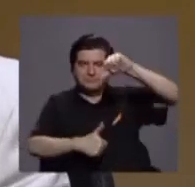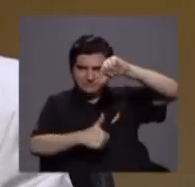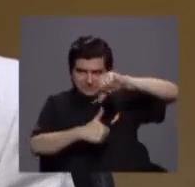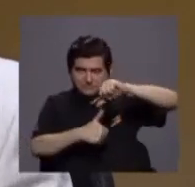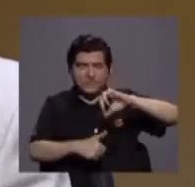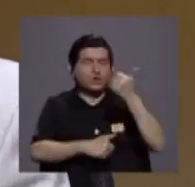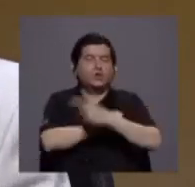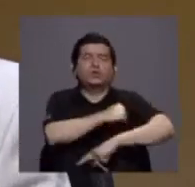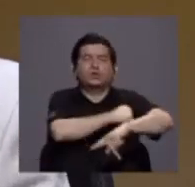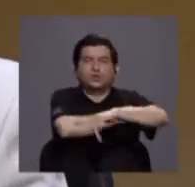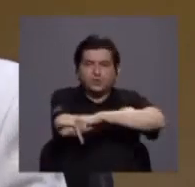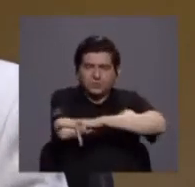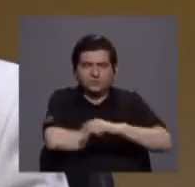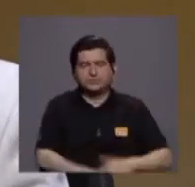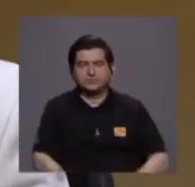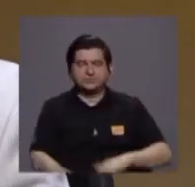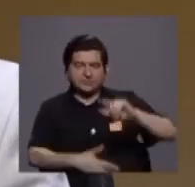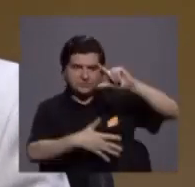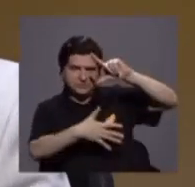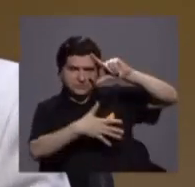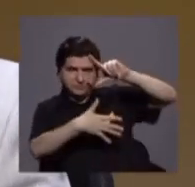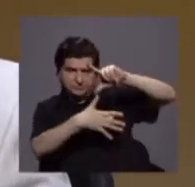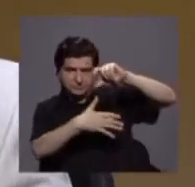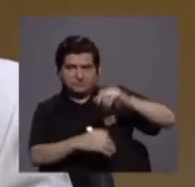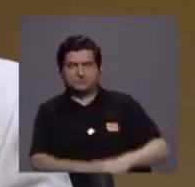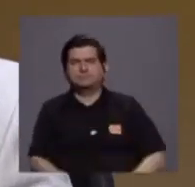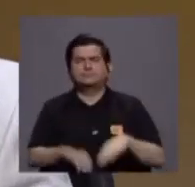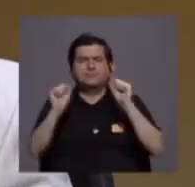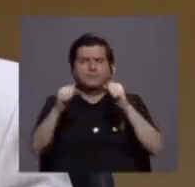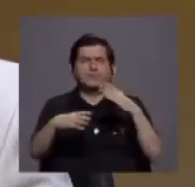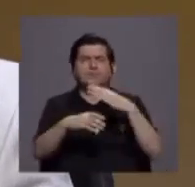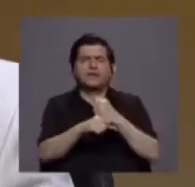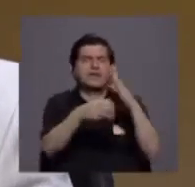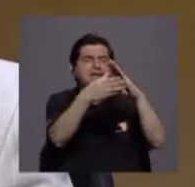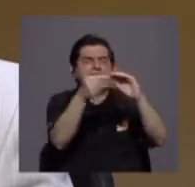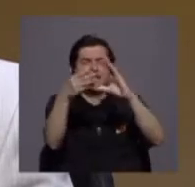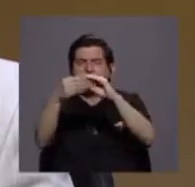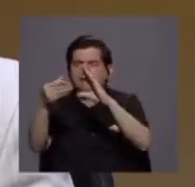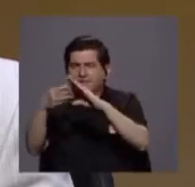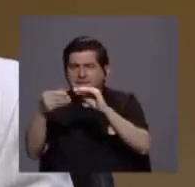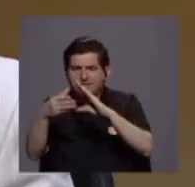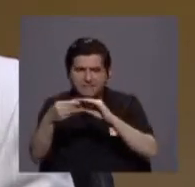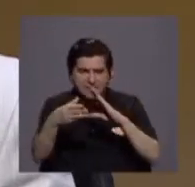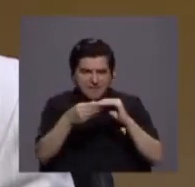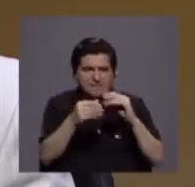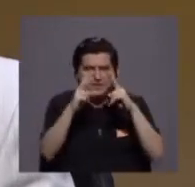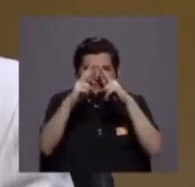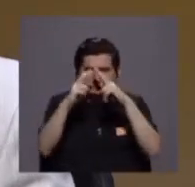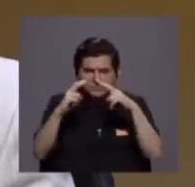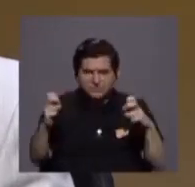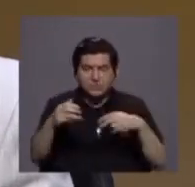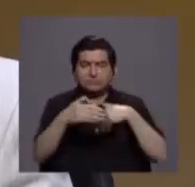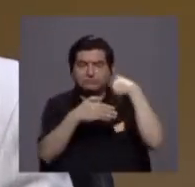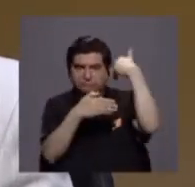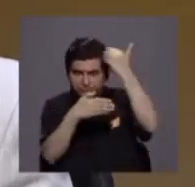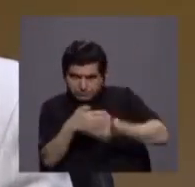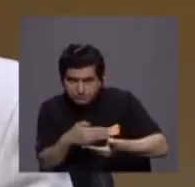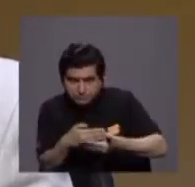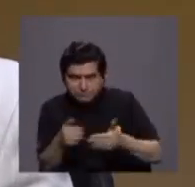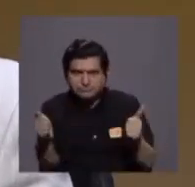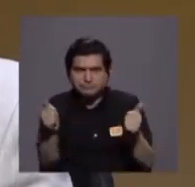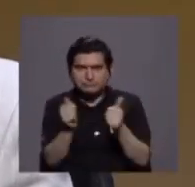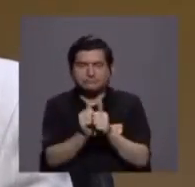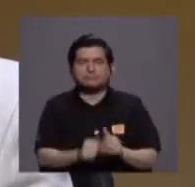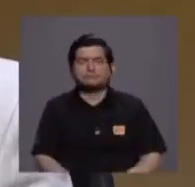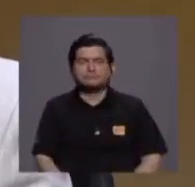y otros países de América Latina para generar narrativas que analizamos después con